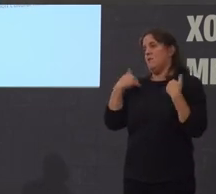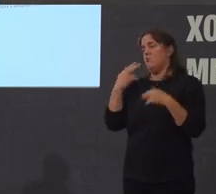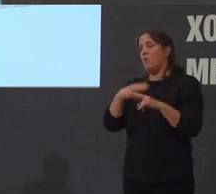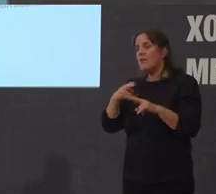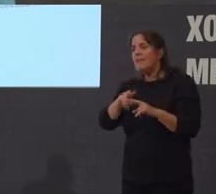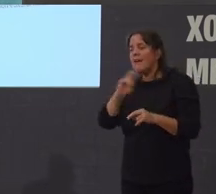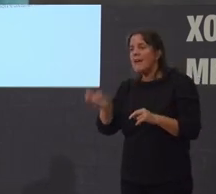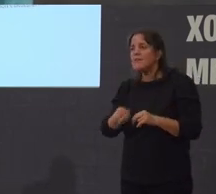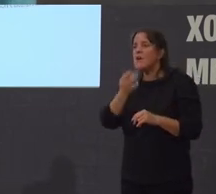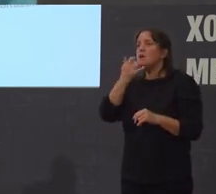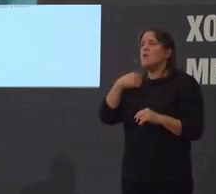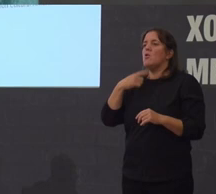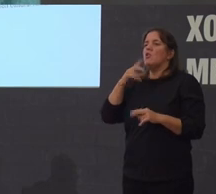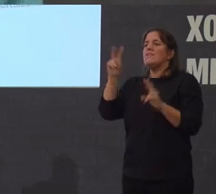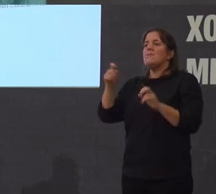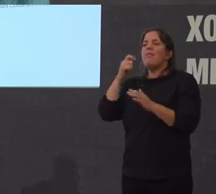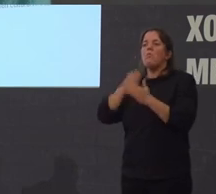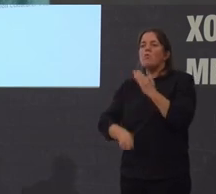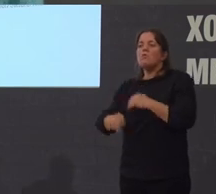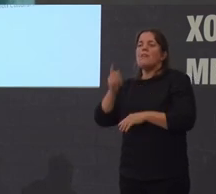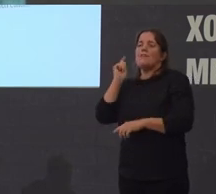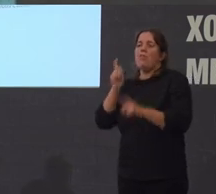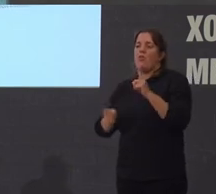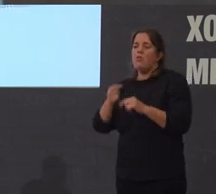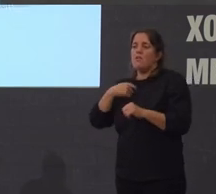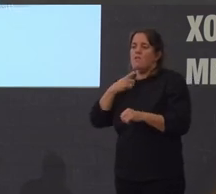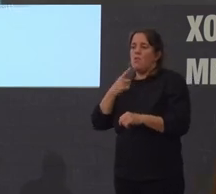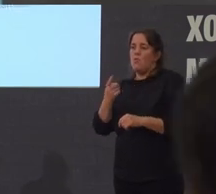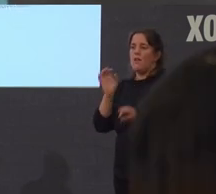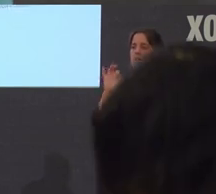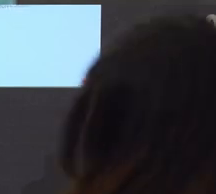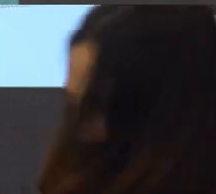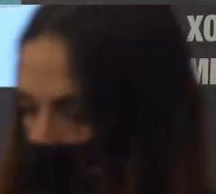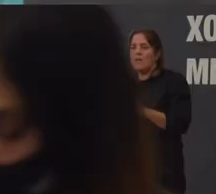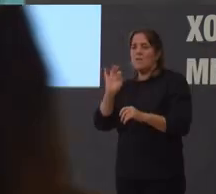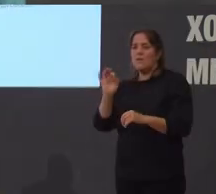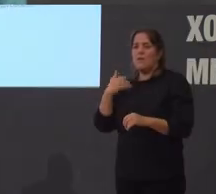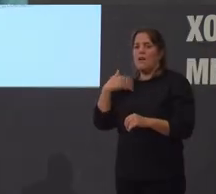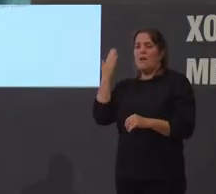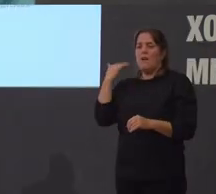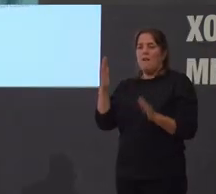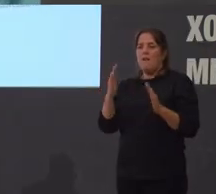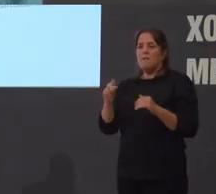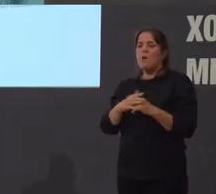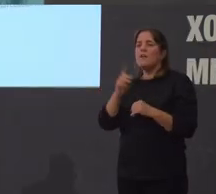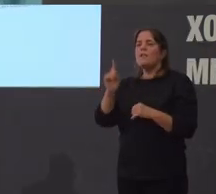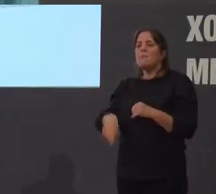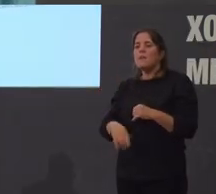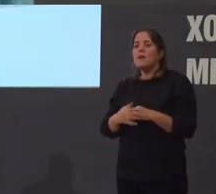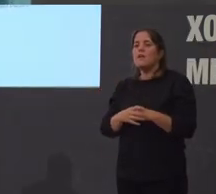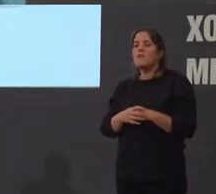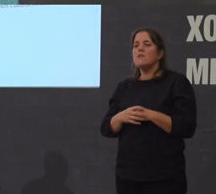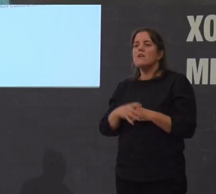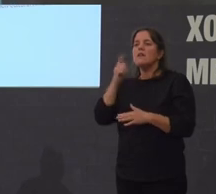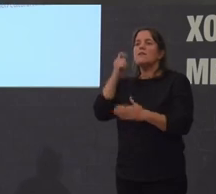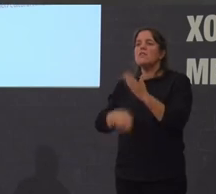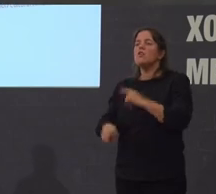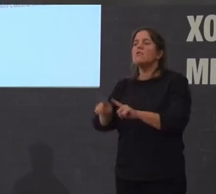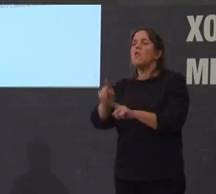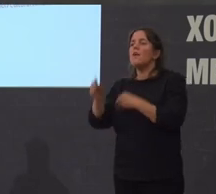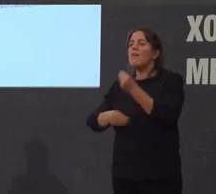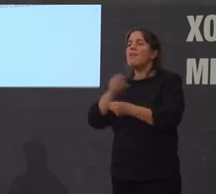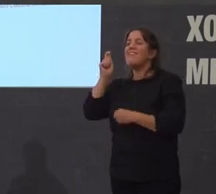de multas de sanciones pecuniarias que ponían y también las sanciones que ponían los